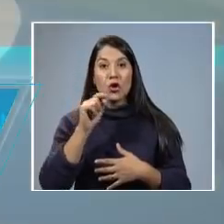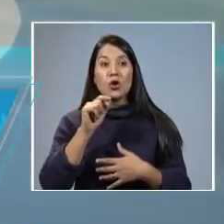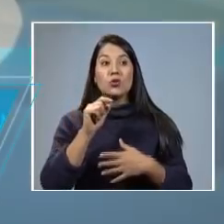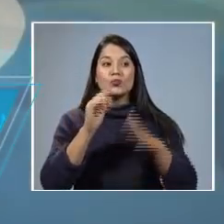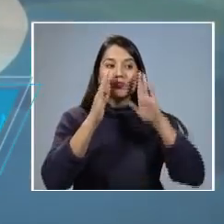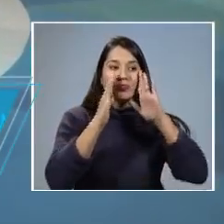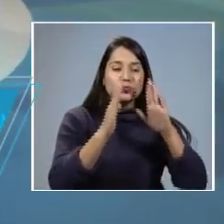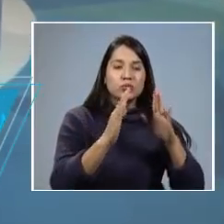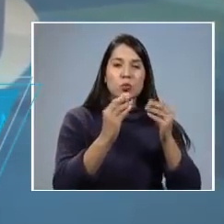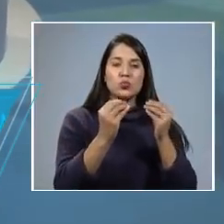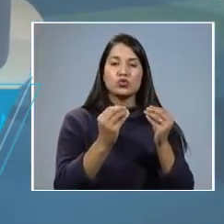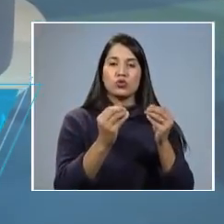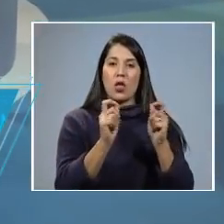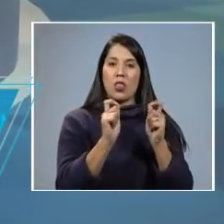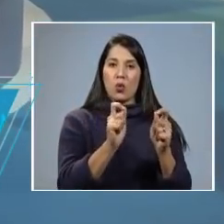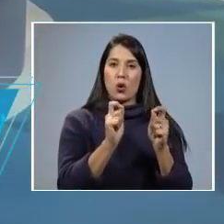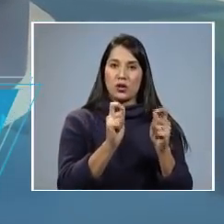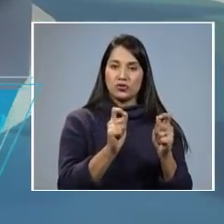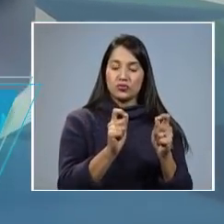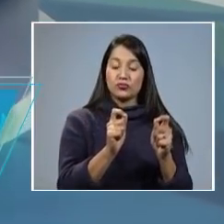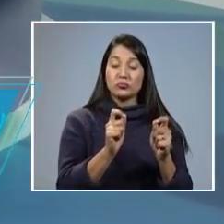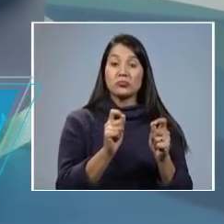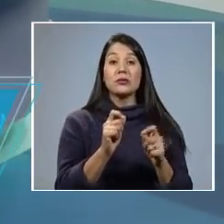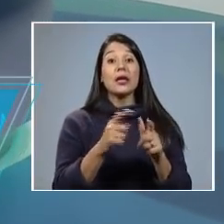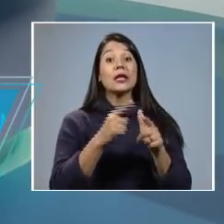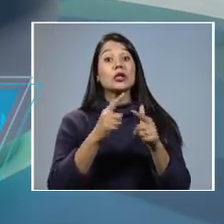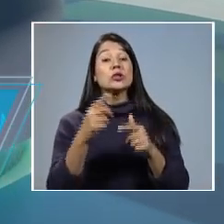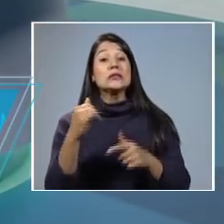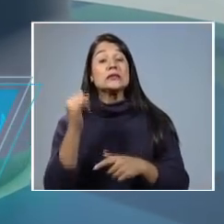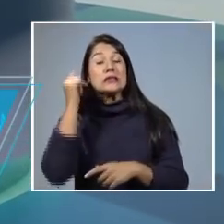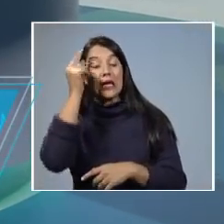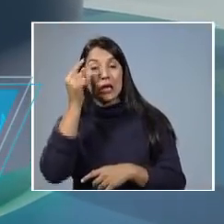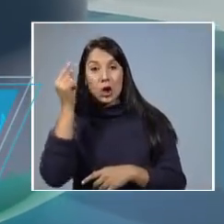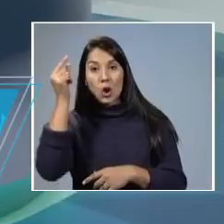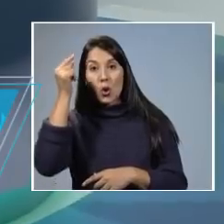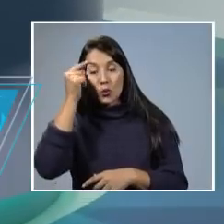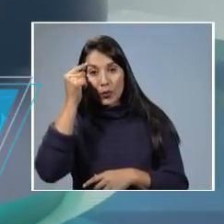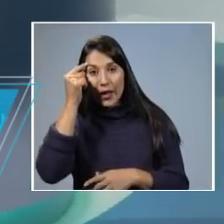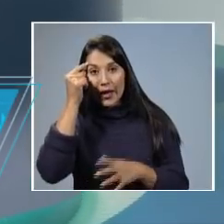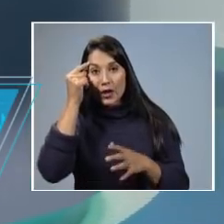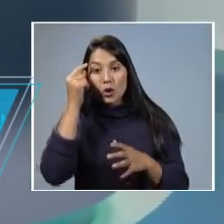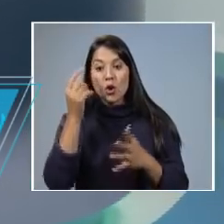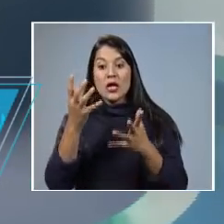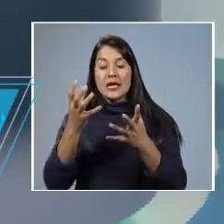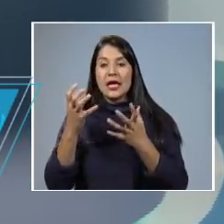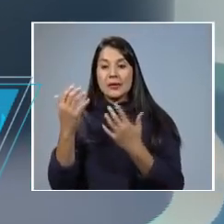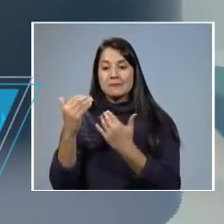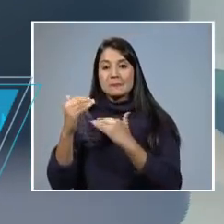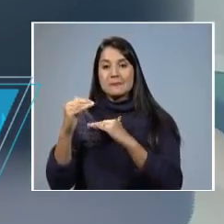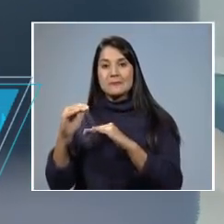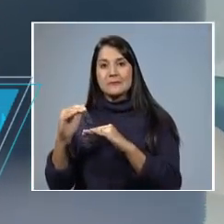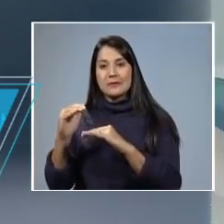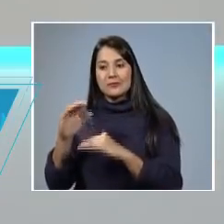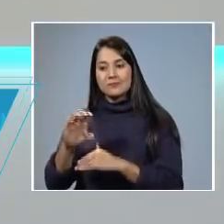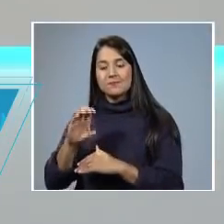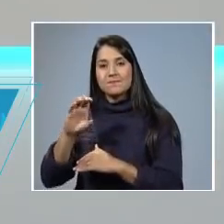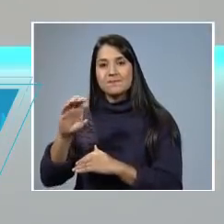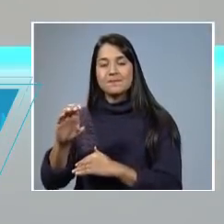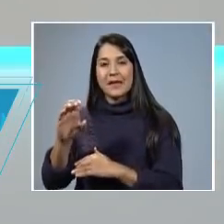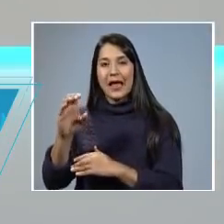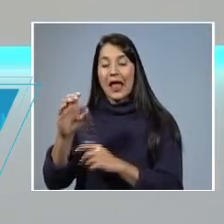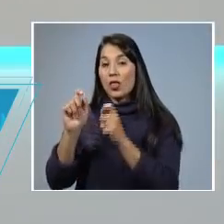educación. Sería una inconsistencia del gobierno, por ejemplo, el que contrajera la inversión en educación,